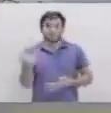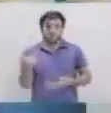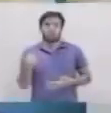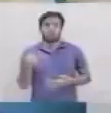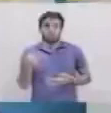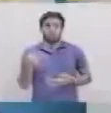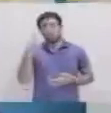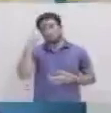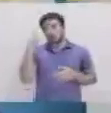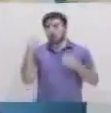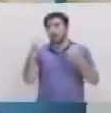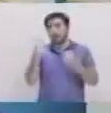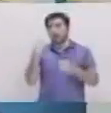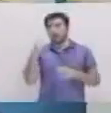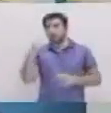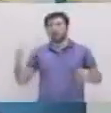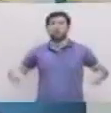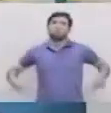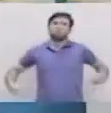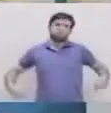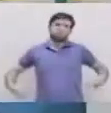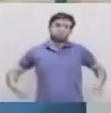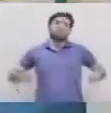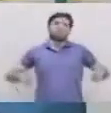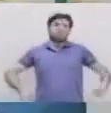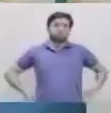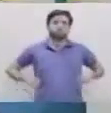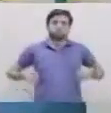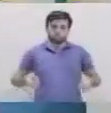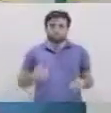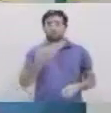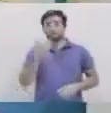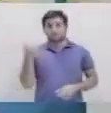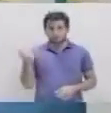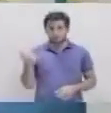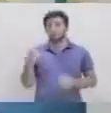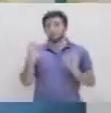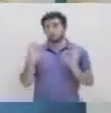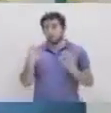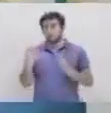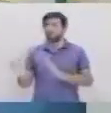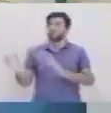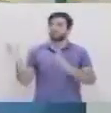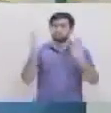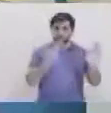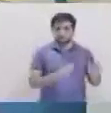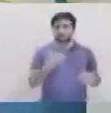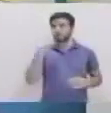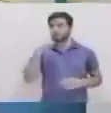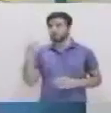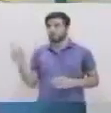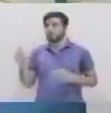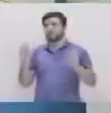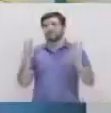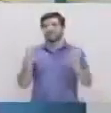utensilios, herramientas o vehículos en cierta manera. Bien, entonces vamos con el problema. Siempre en la